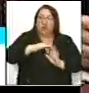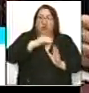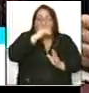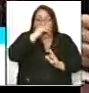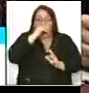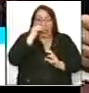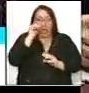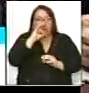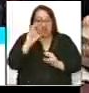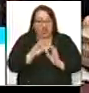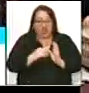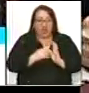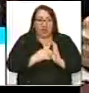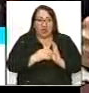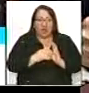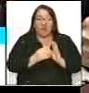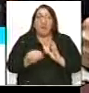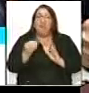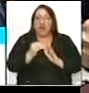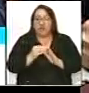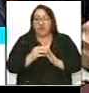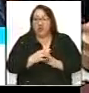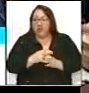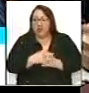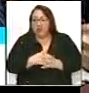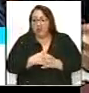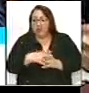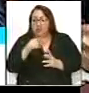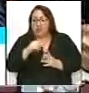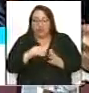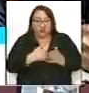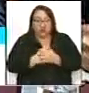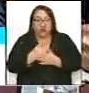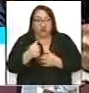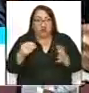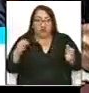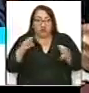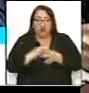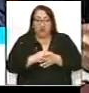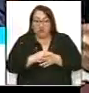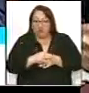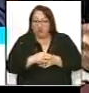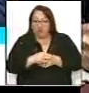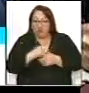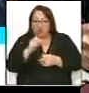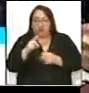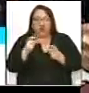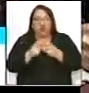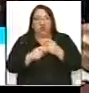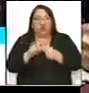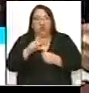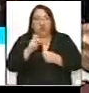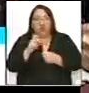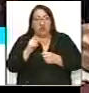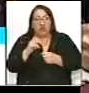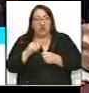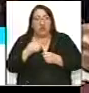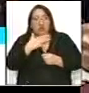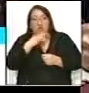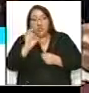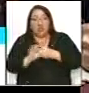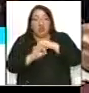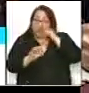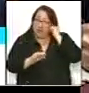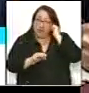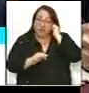pone un porcentaje adicional, por eso es que se impiden las alianzas. Como decía la congresista letona, pues nos guste o no nos